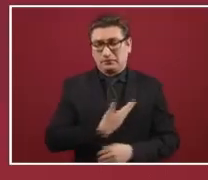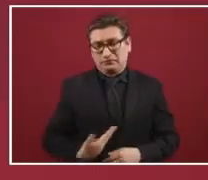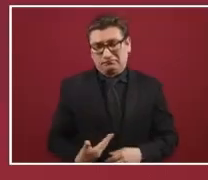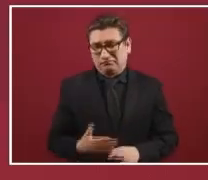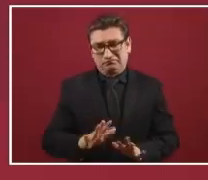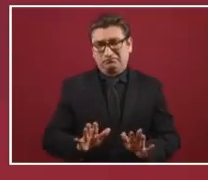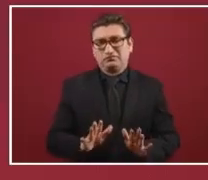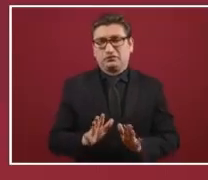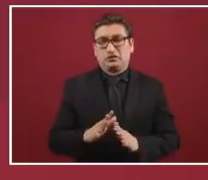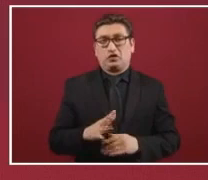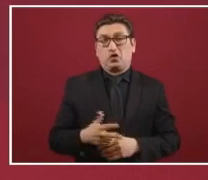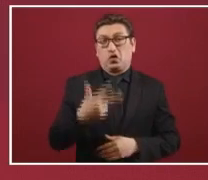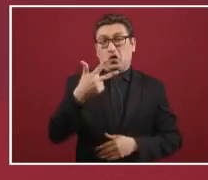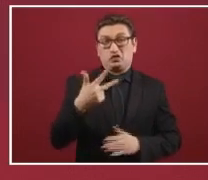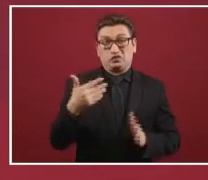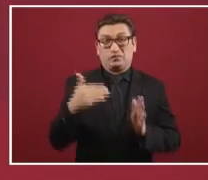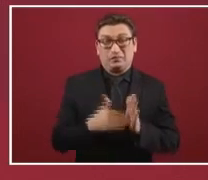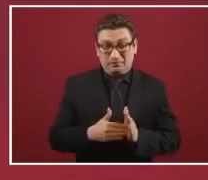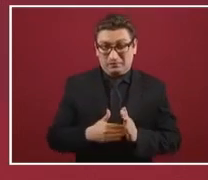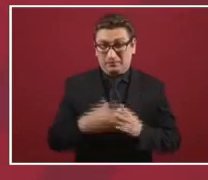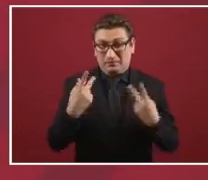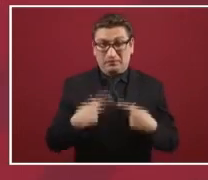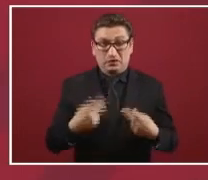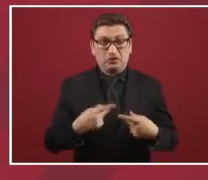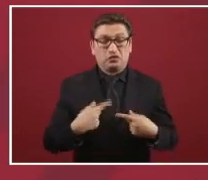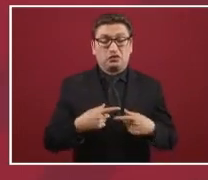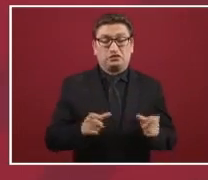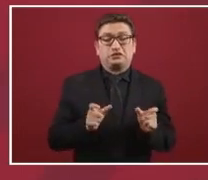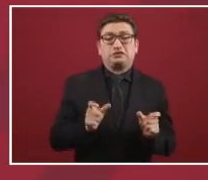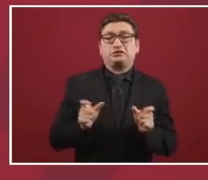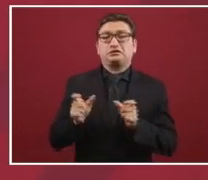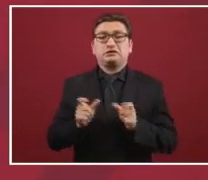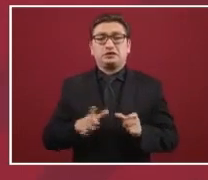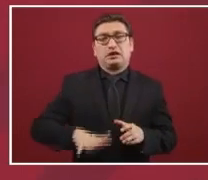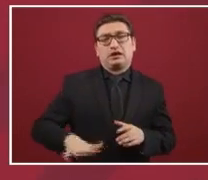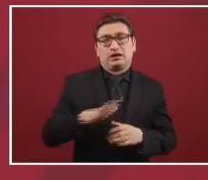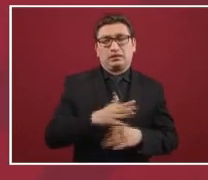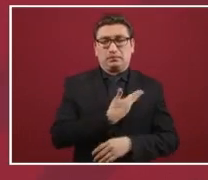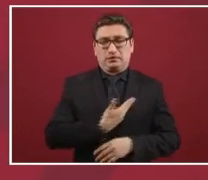que eran 8,000 elementos que cuidaban al presidente.